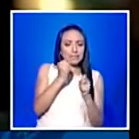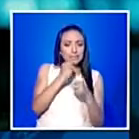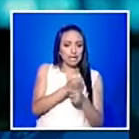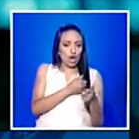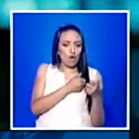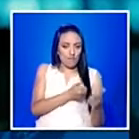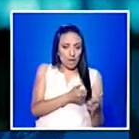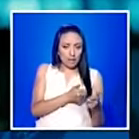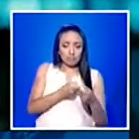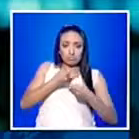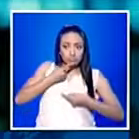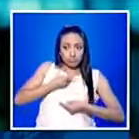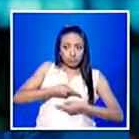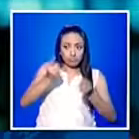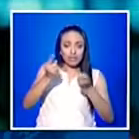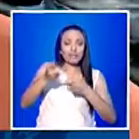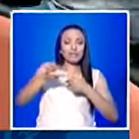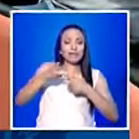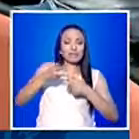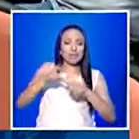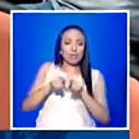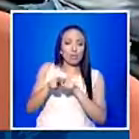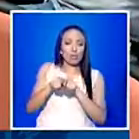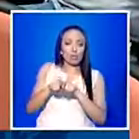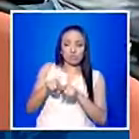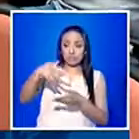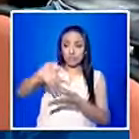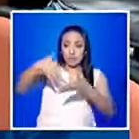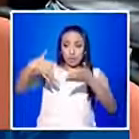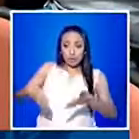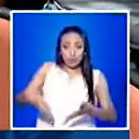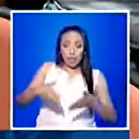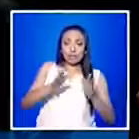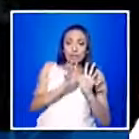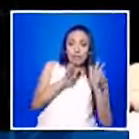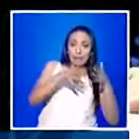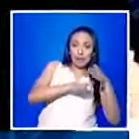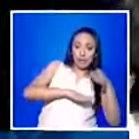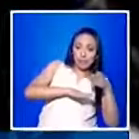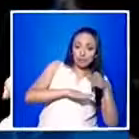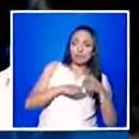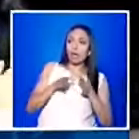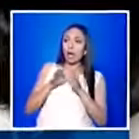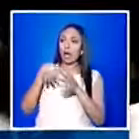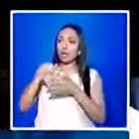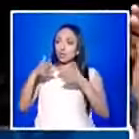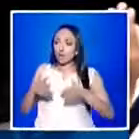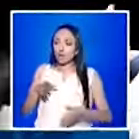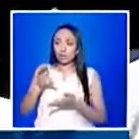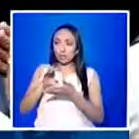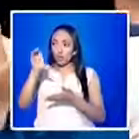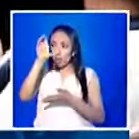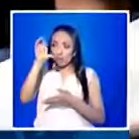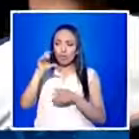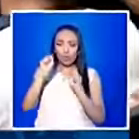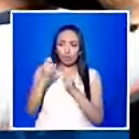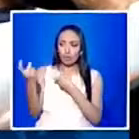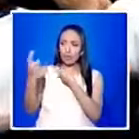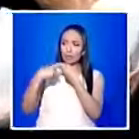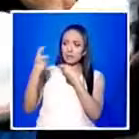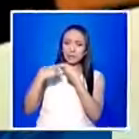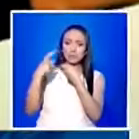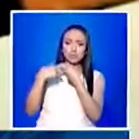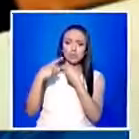miércoles lanzó su tercera edición. Estudiantes de educación general básica y bachillerato del país pueden inscribirse